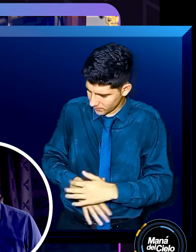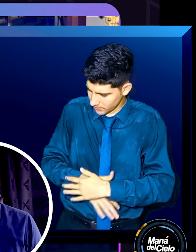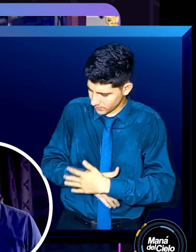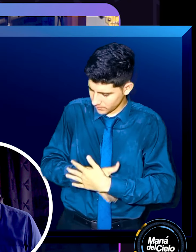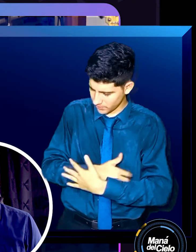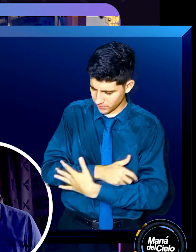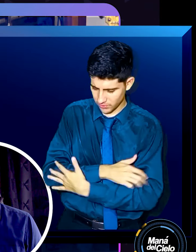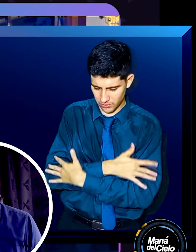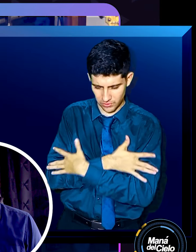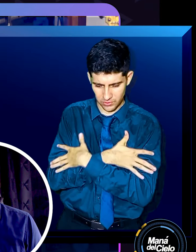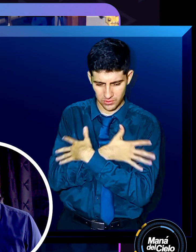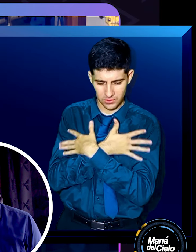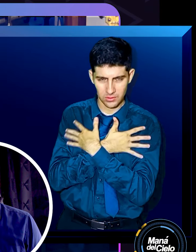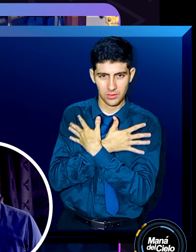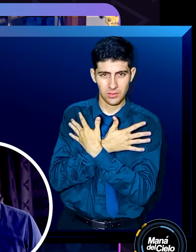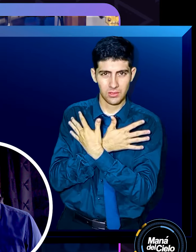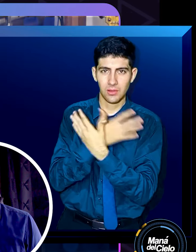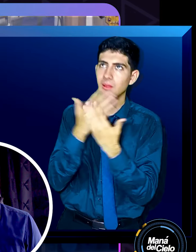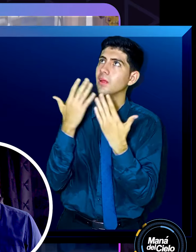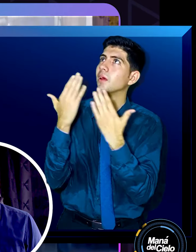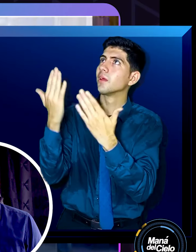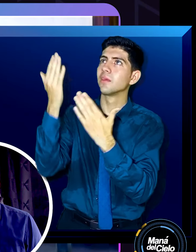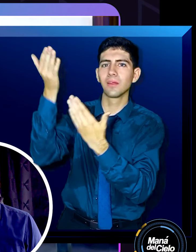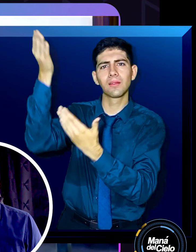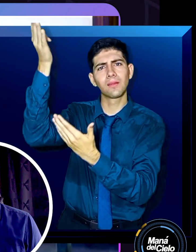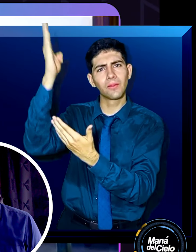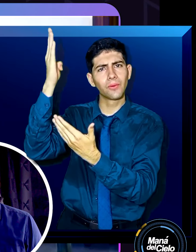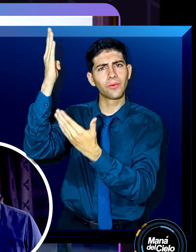salvación. No es que no hay agua, sí hay.